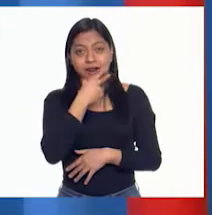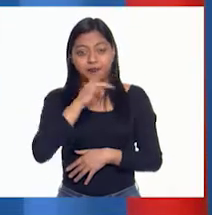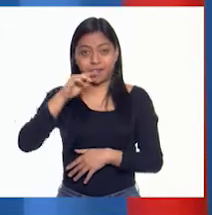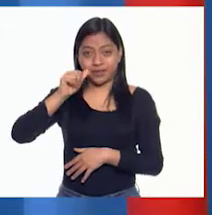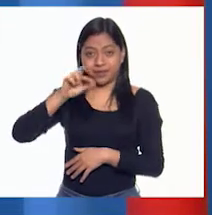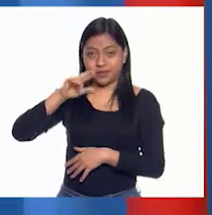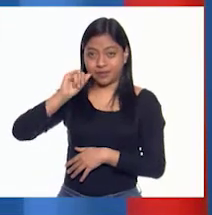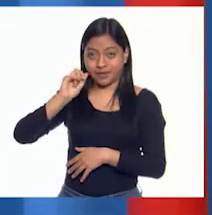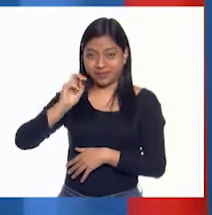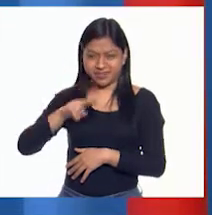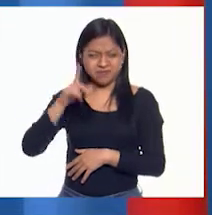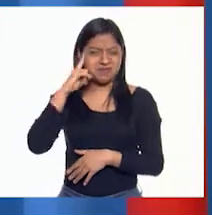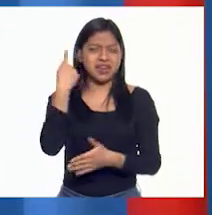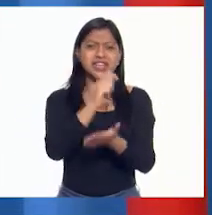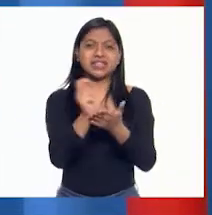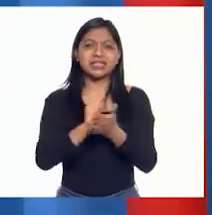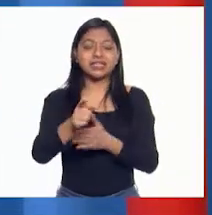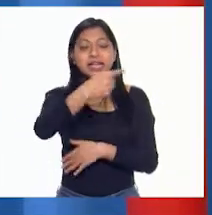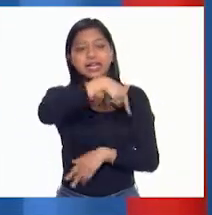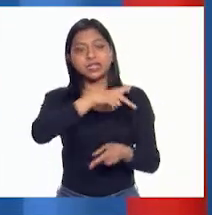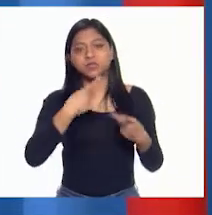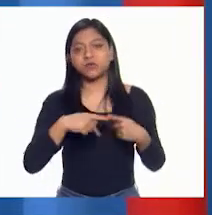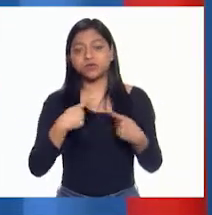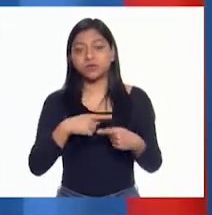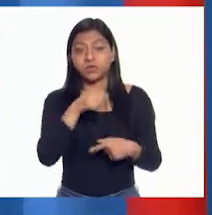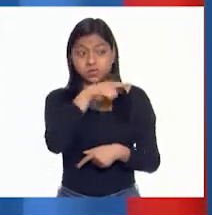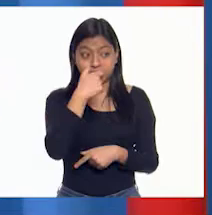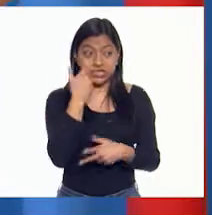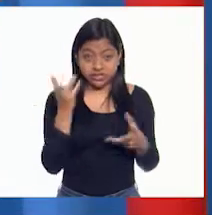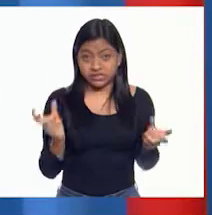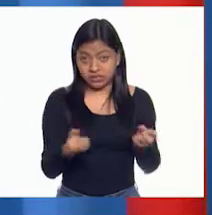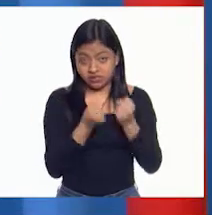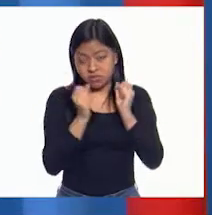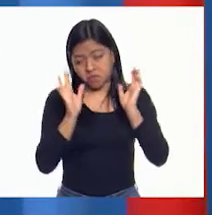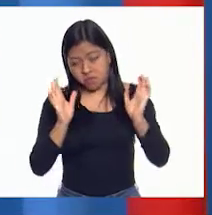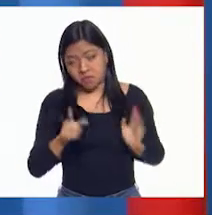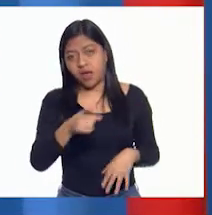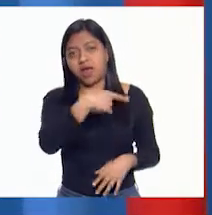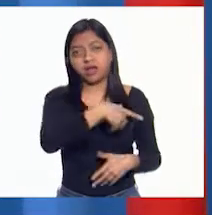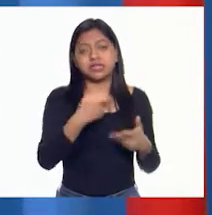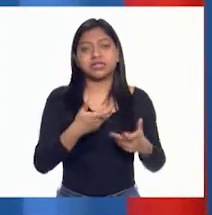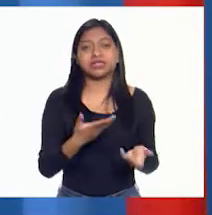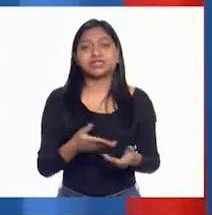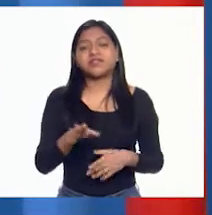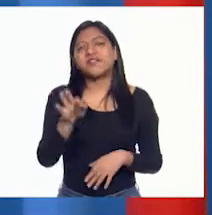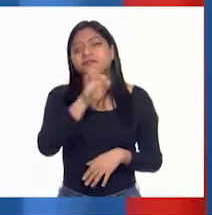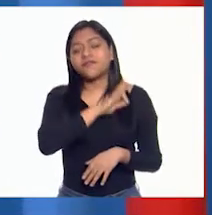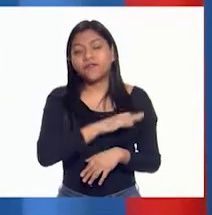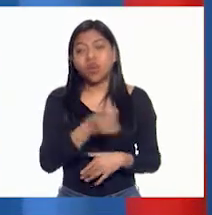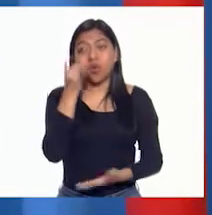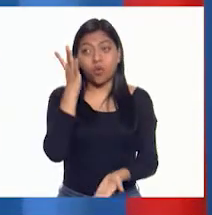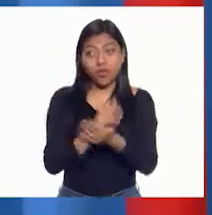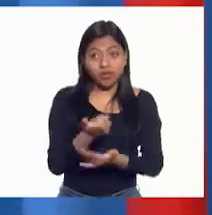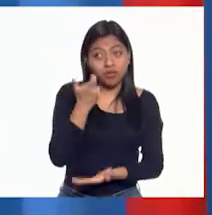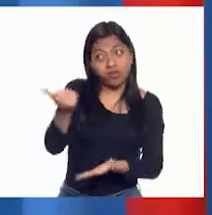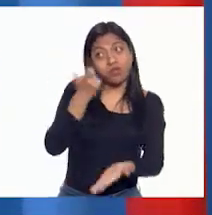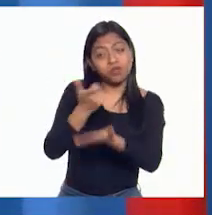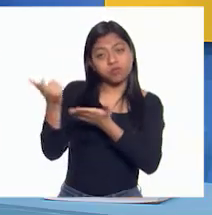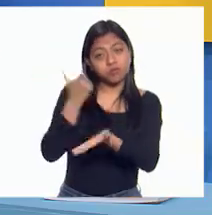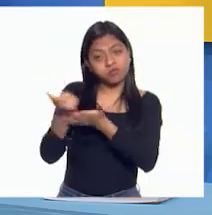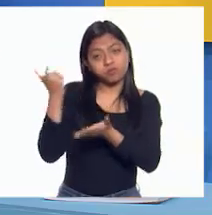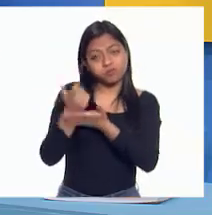era que los creyentes debían lograr la salvación de su alma a través de la fe y no por medio de obras o donaciones de